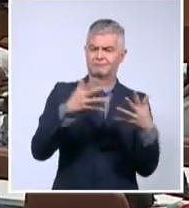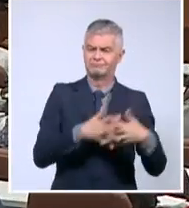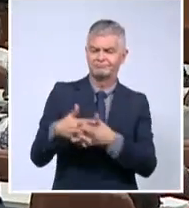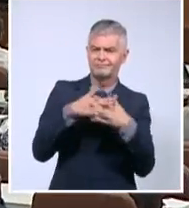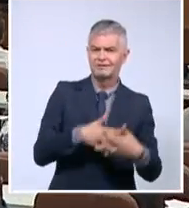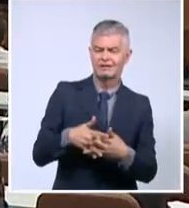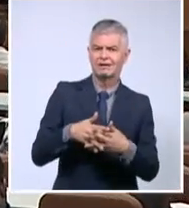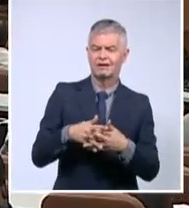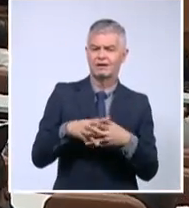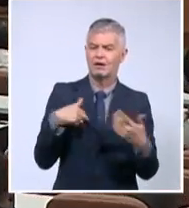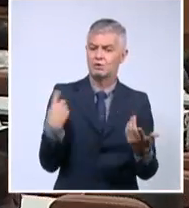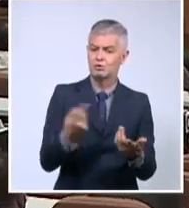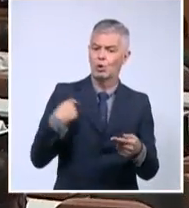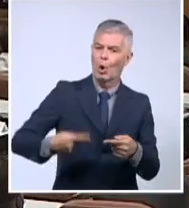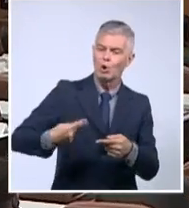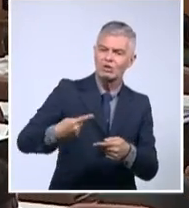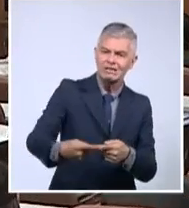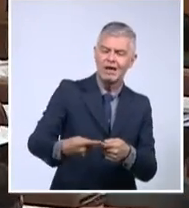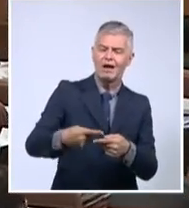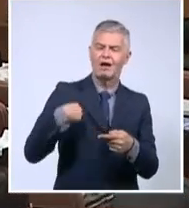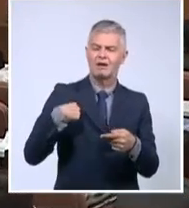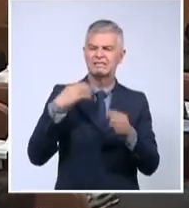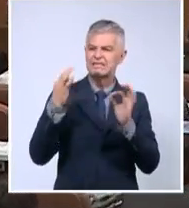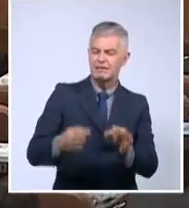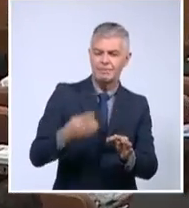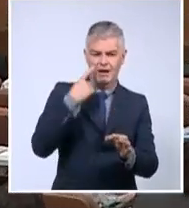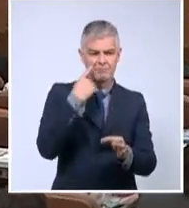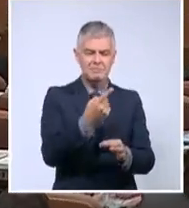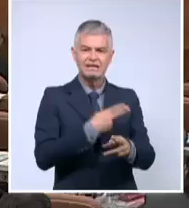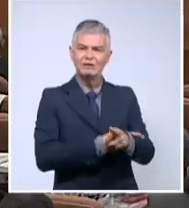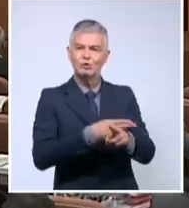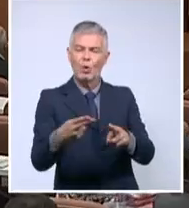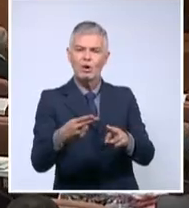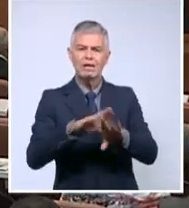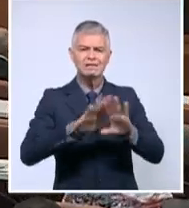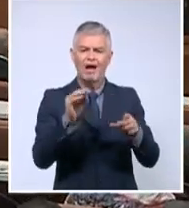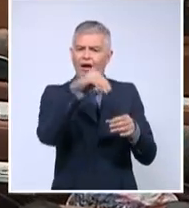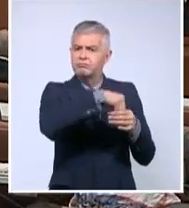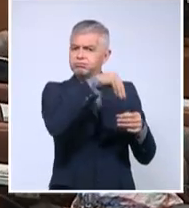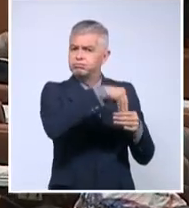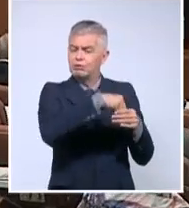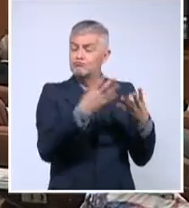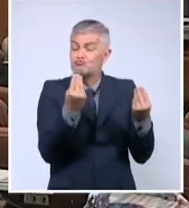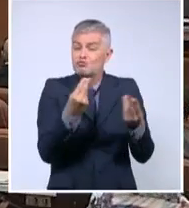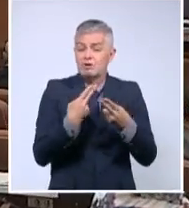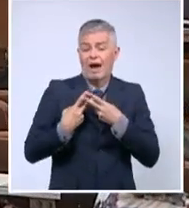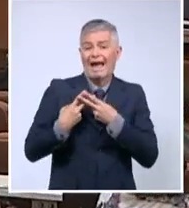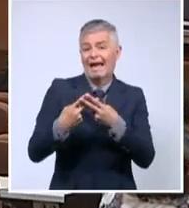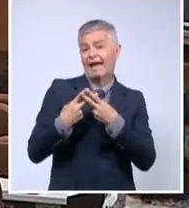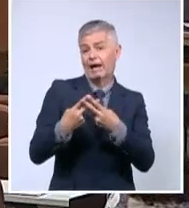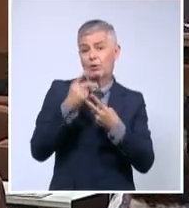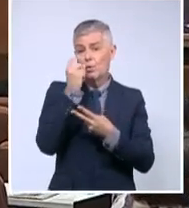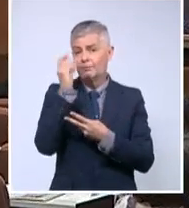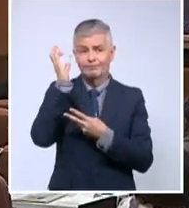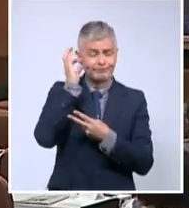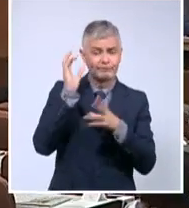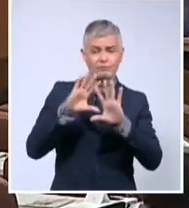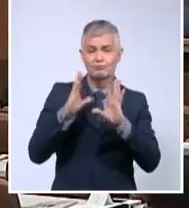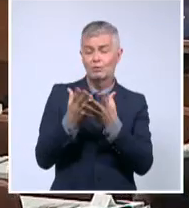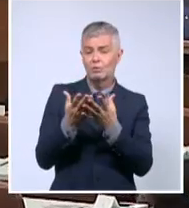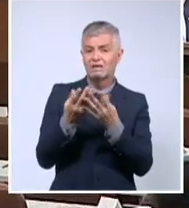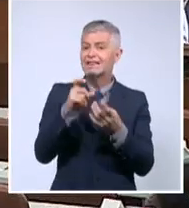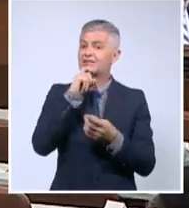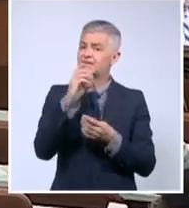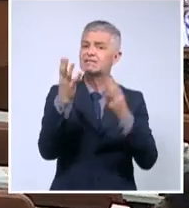que todos los días nos ponen frente a una historia que ya acumula tantas heroínas y héroes por habitante que se hace difícil